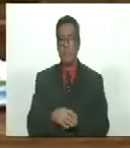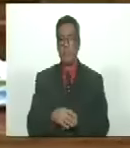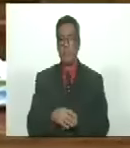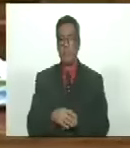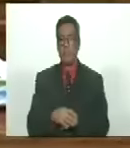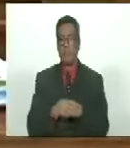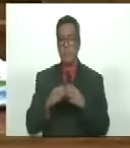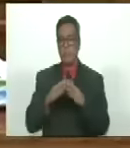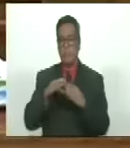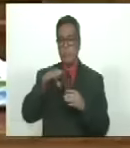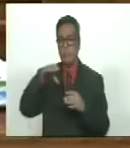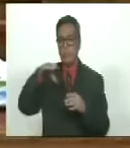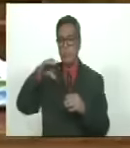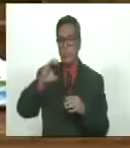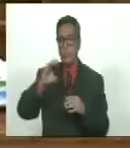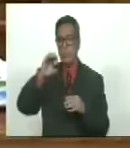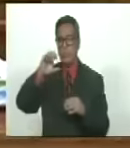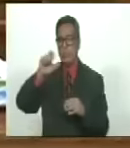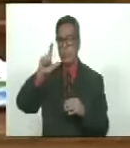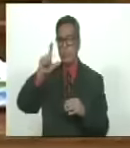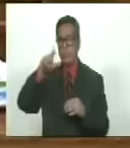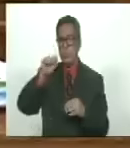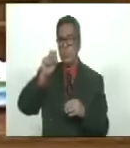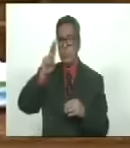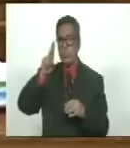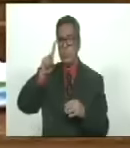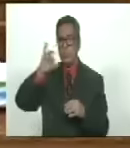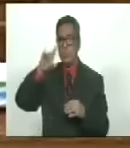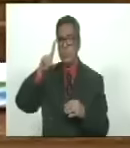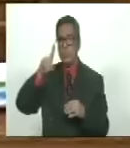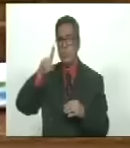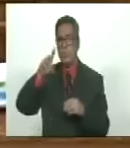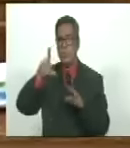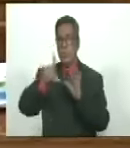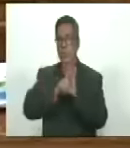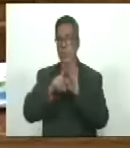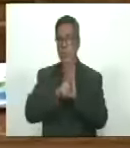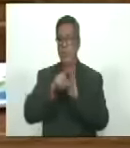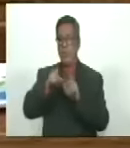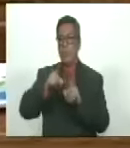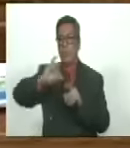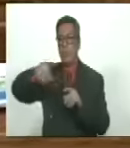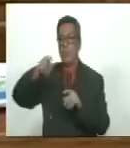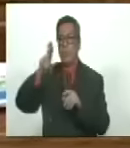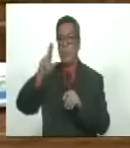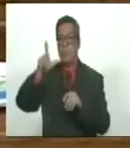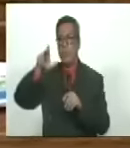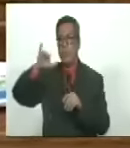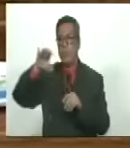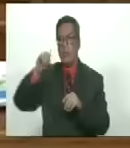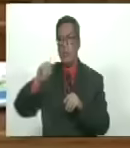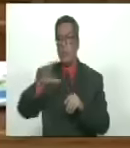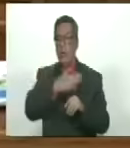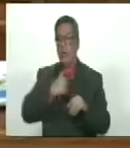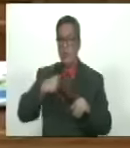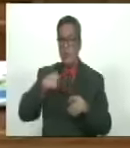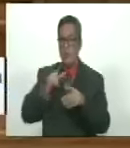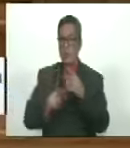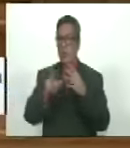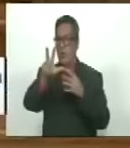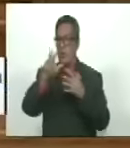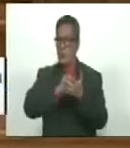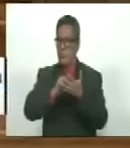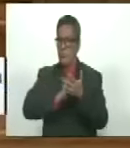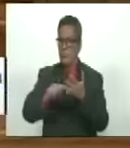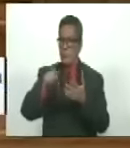compañera Claudia Orsini. Miren, en función del tema de la ley, Julio hizo una exposición, pero yo quisiera leer tres artículos nada